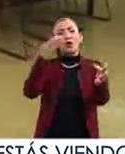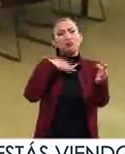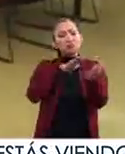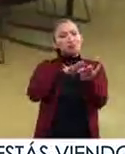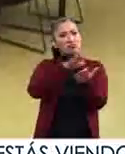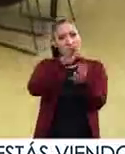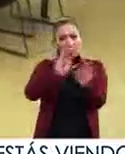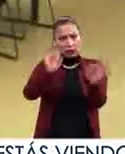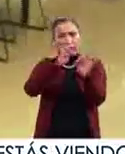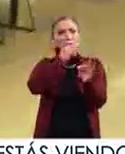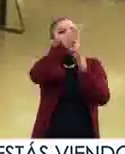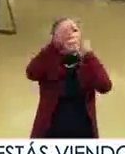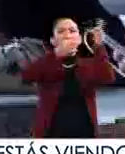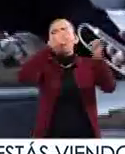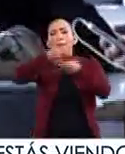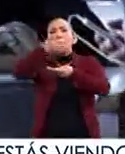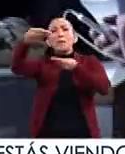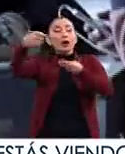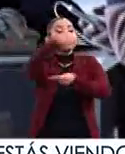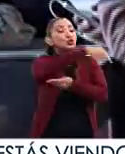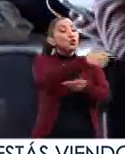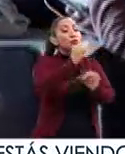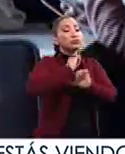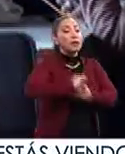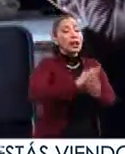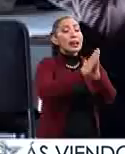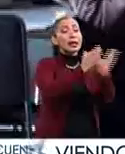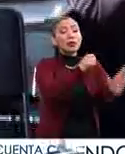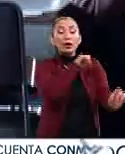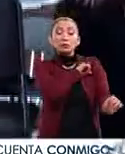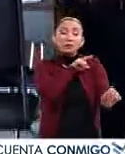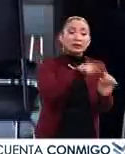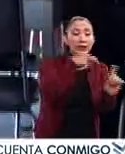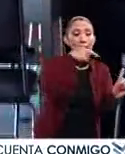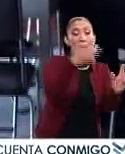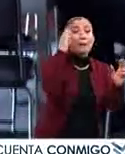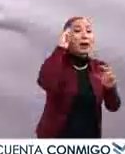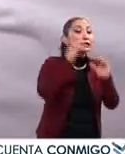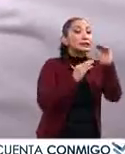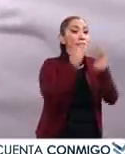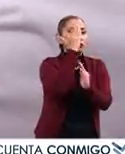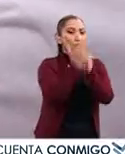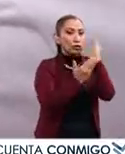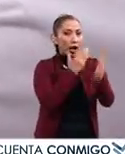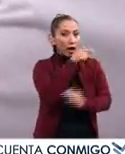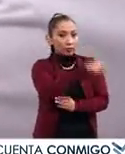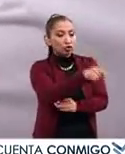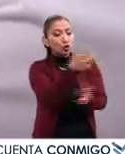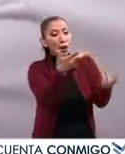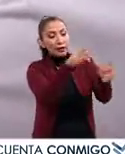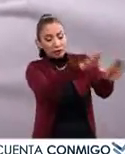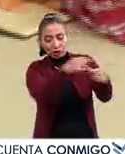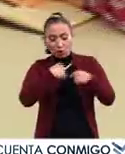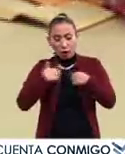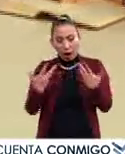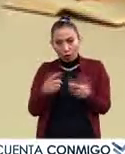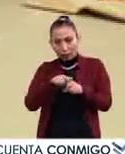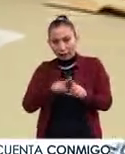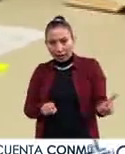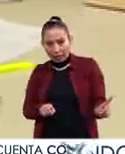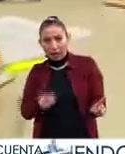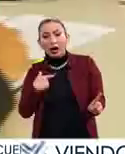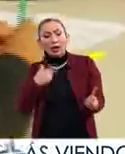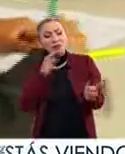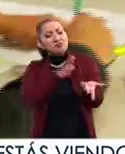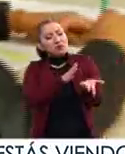tirajes importantes. Pero ustedes se hacen cargo del libro especializado para las maestrías. Y son tirajes pequeños, y nosotros muy